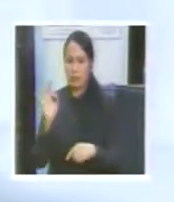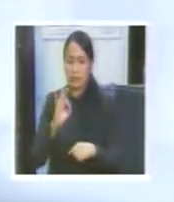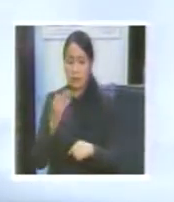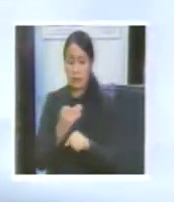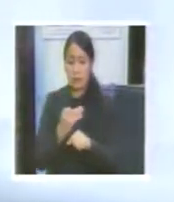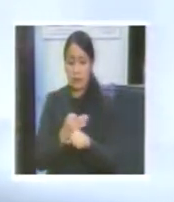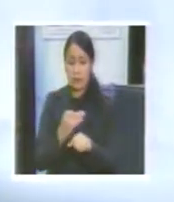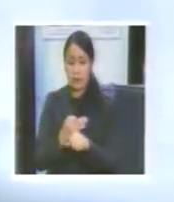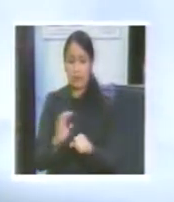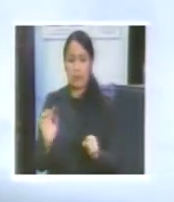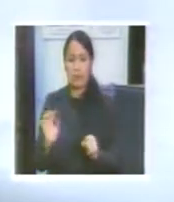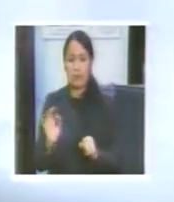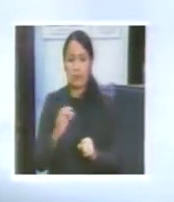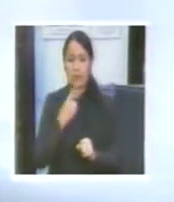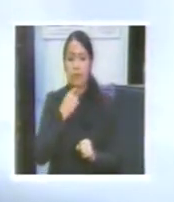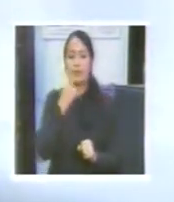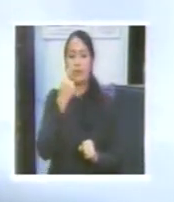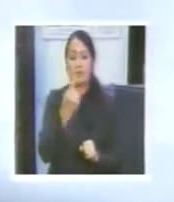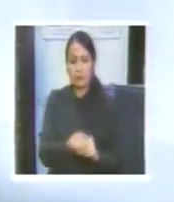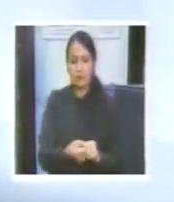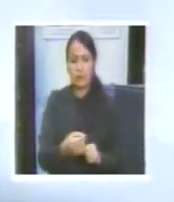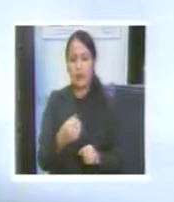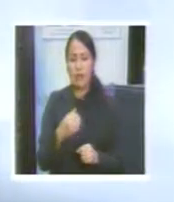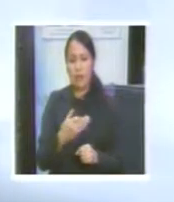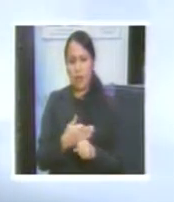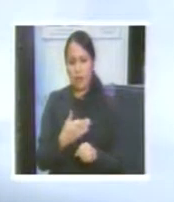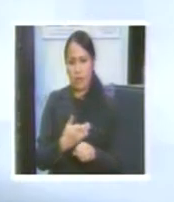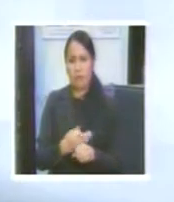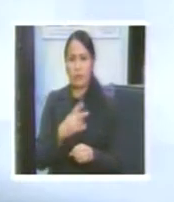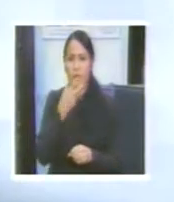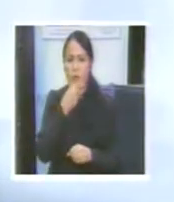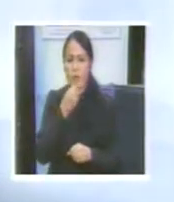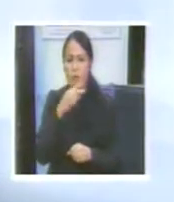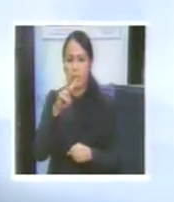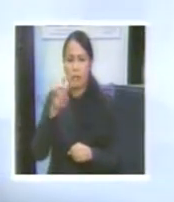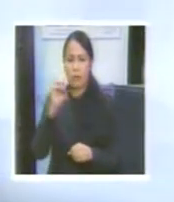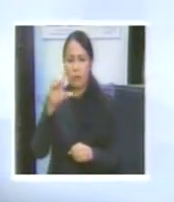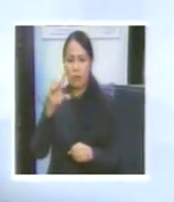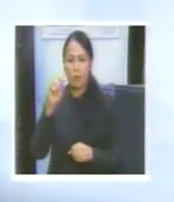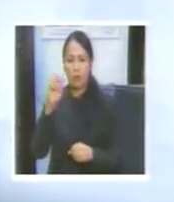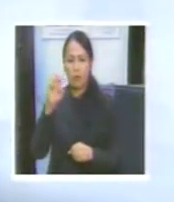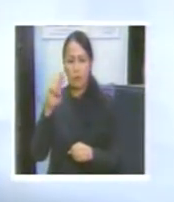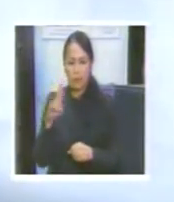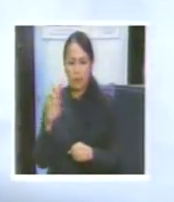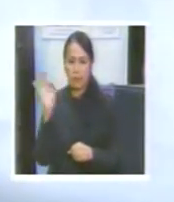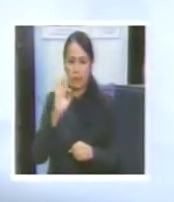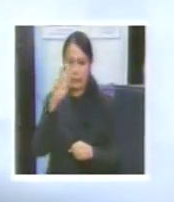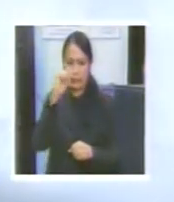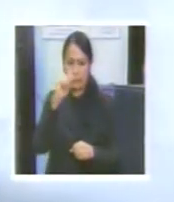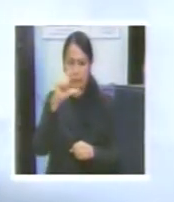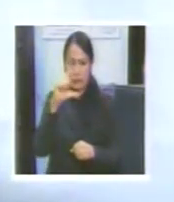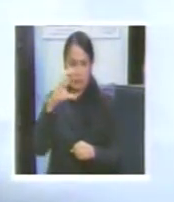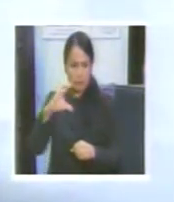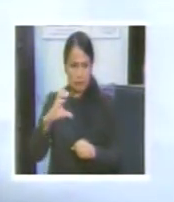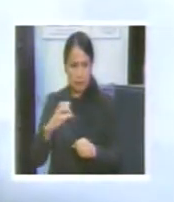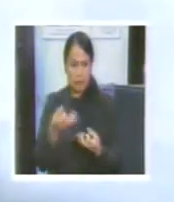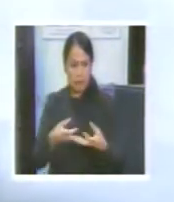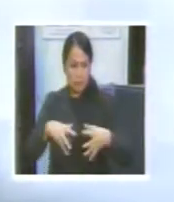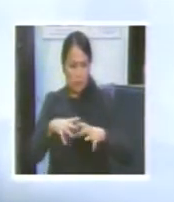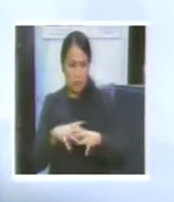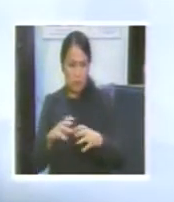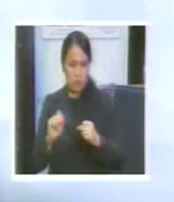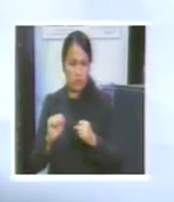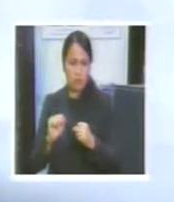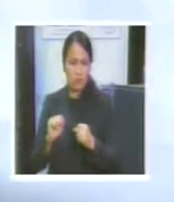inoportuno parafrasear hoy aquí a Voltaire, para afirmar que si no existiera el acuerdo global que se consiguió con la